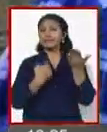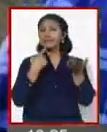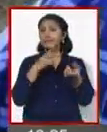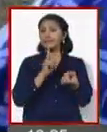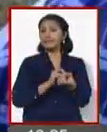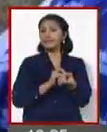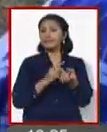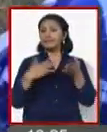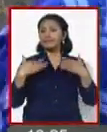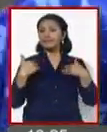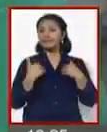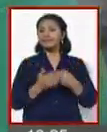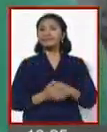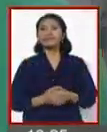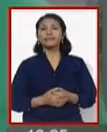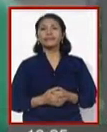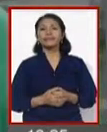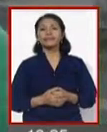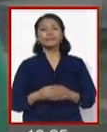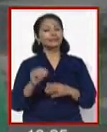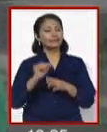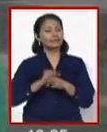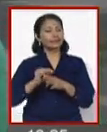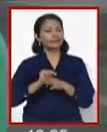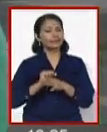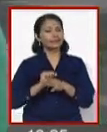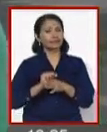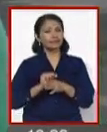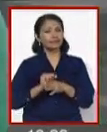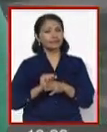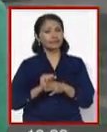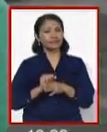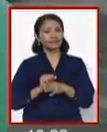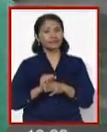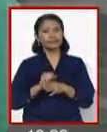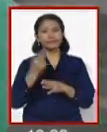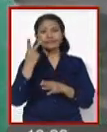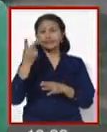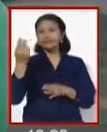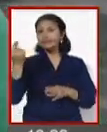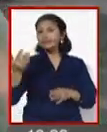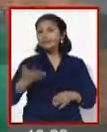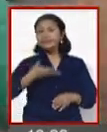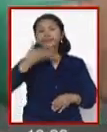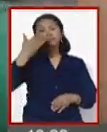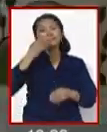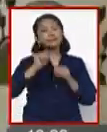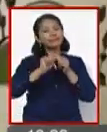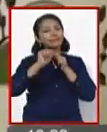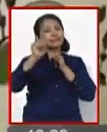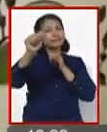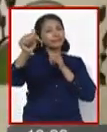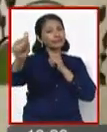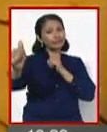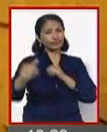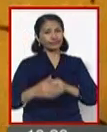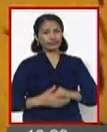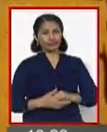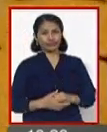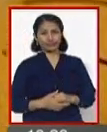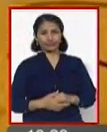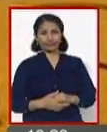veterinario? Yo en la vida práctica, ¿no? Yo en la vida práctica yo veo que mi perro olfatea a distancia,